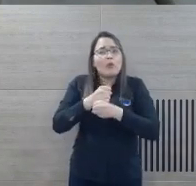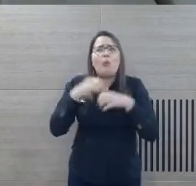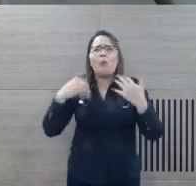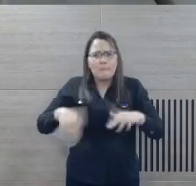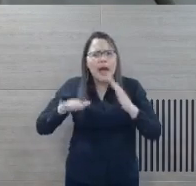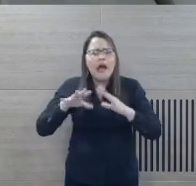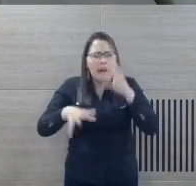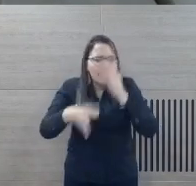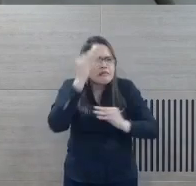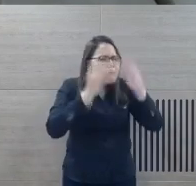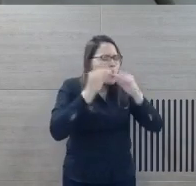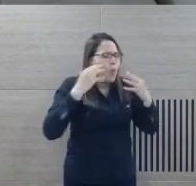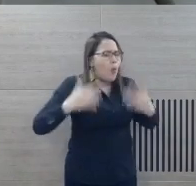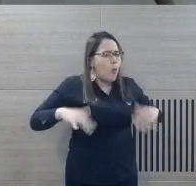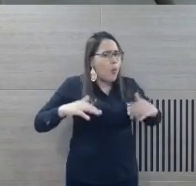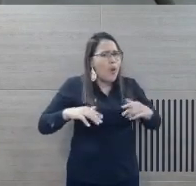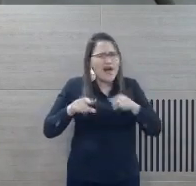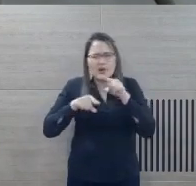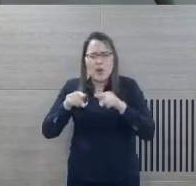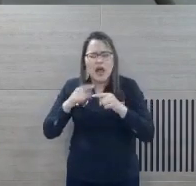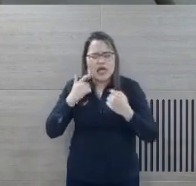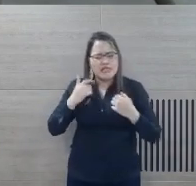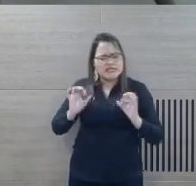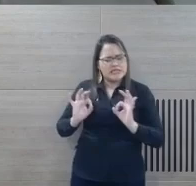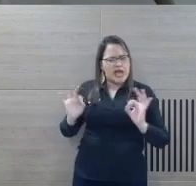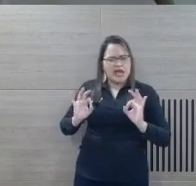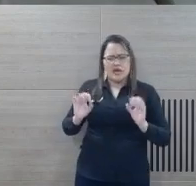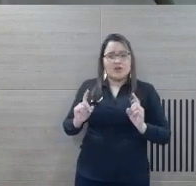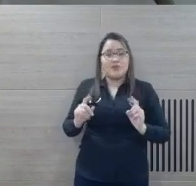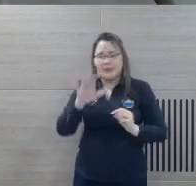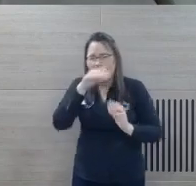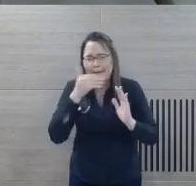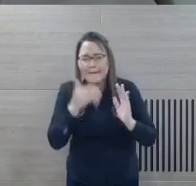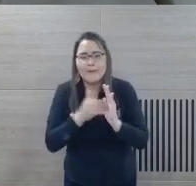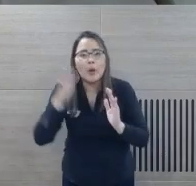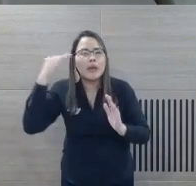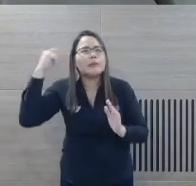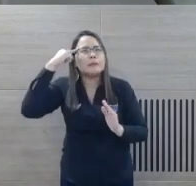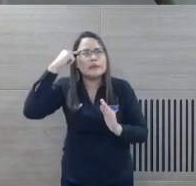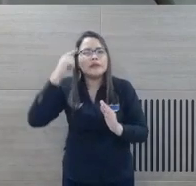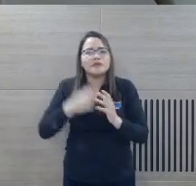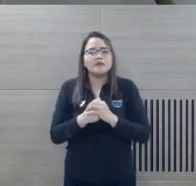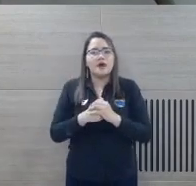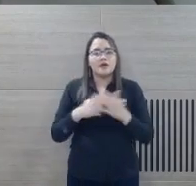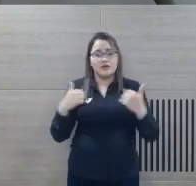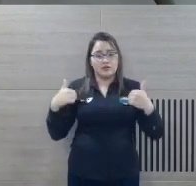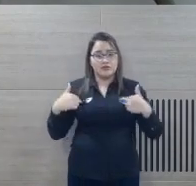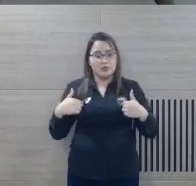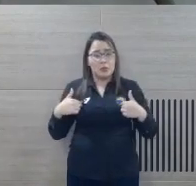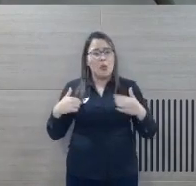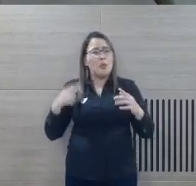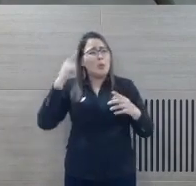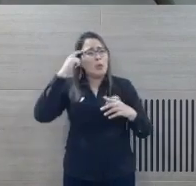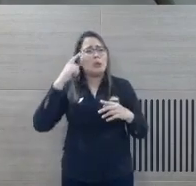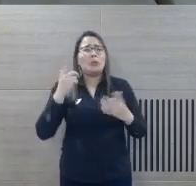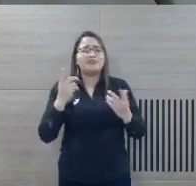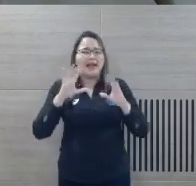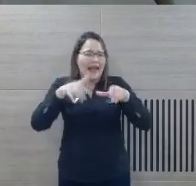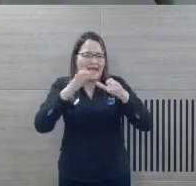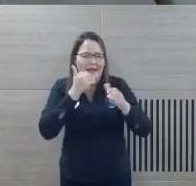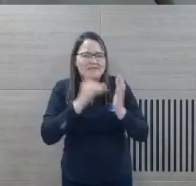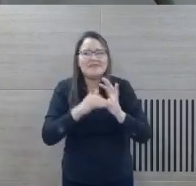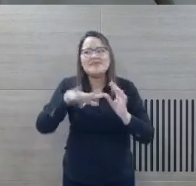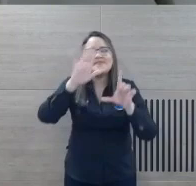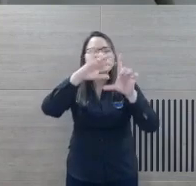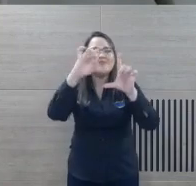que inclusive para poder recibir clases simplemente se necesita estar cambiado de la cintura hacia arriba, no importa qué haya hacia abajo. Si estamos descalzos,